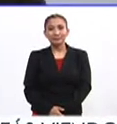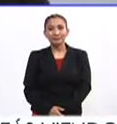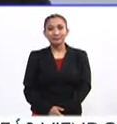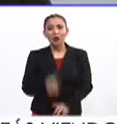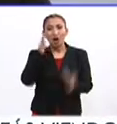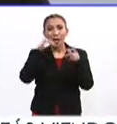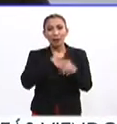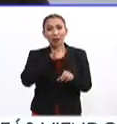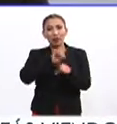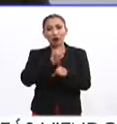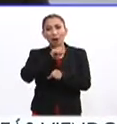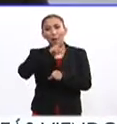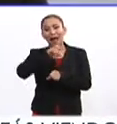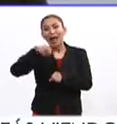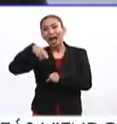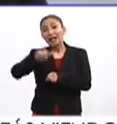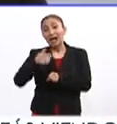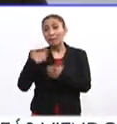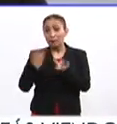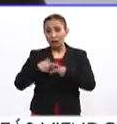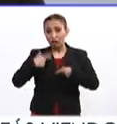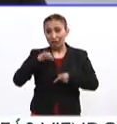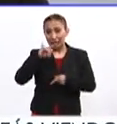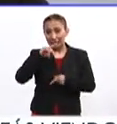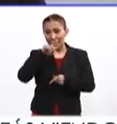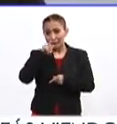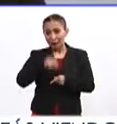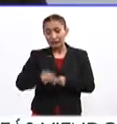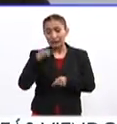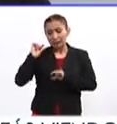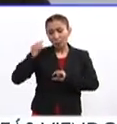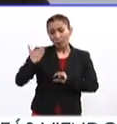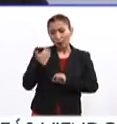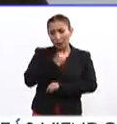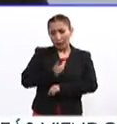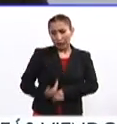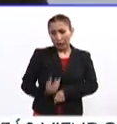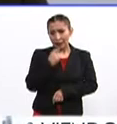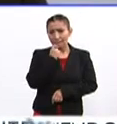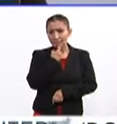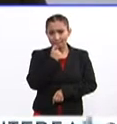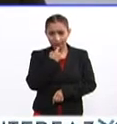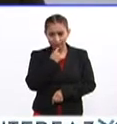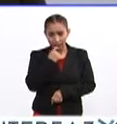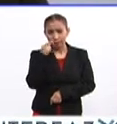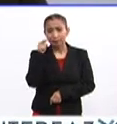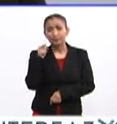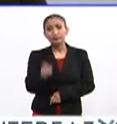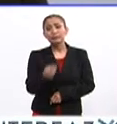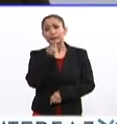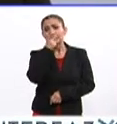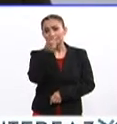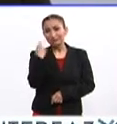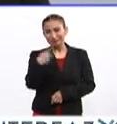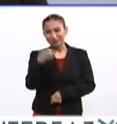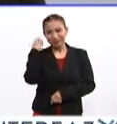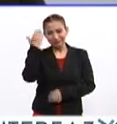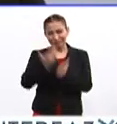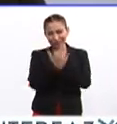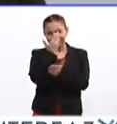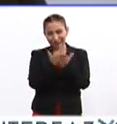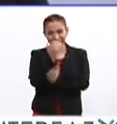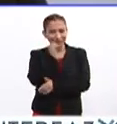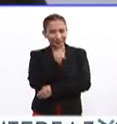¿Qué tal? Muy buenos días, Omar, Ana Cristina, auditorio de Interfaz. Hace unos momentos el presidente Andrés Manuel López Obrador dijo en su conferencia de